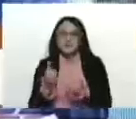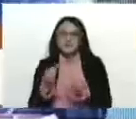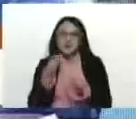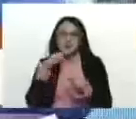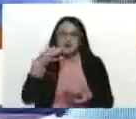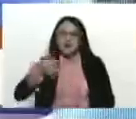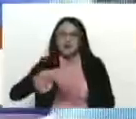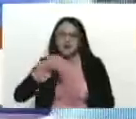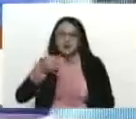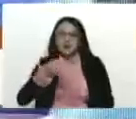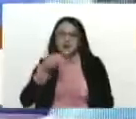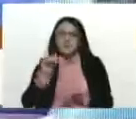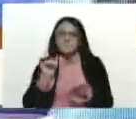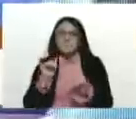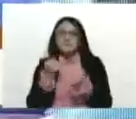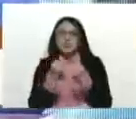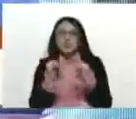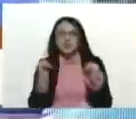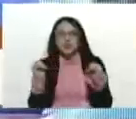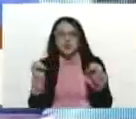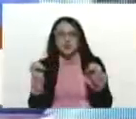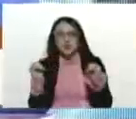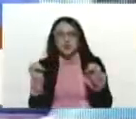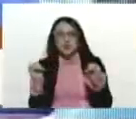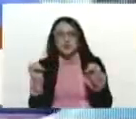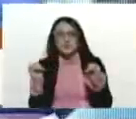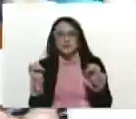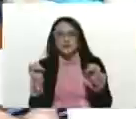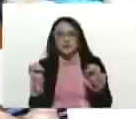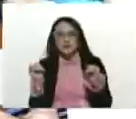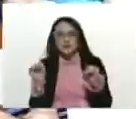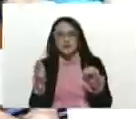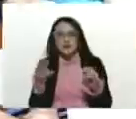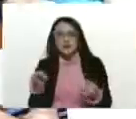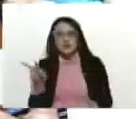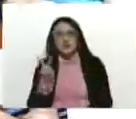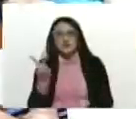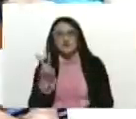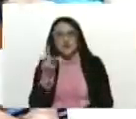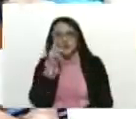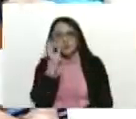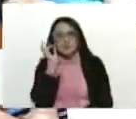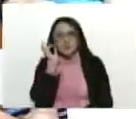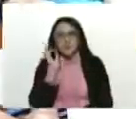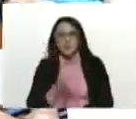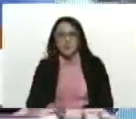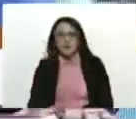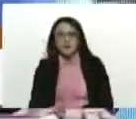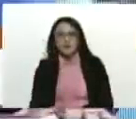el mismo idioma que hablaban los venezolanos y las venezolanas